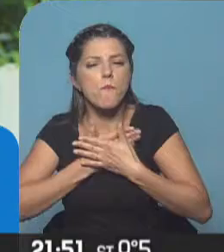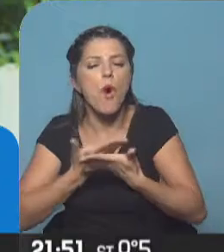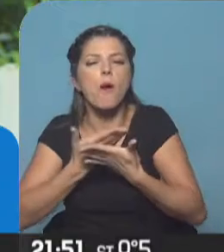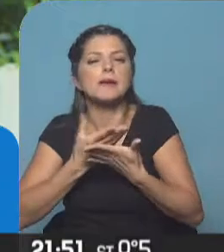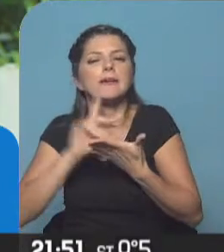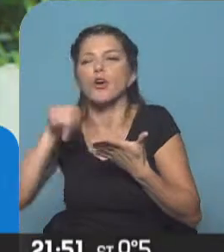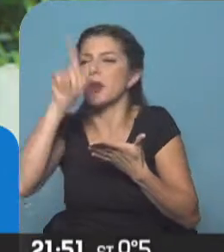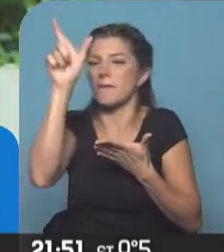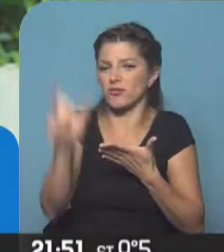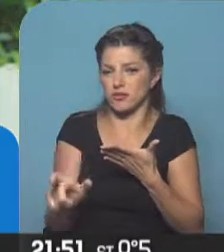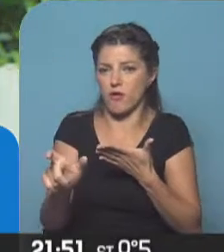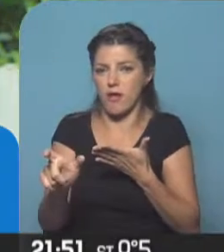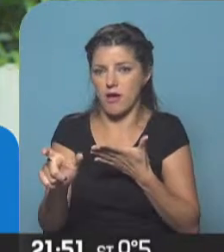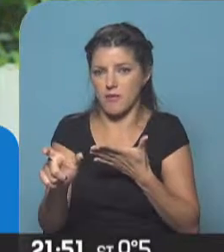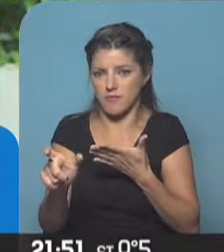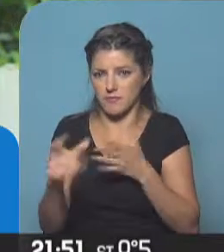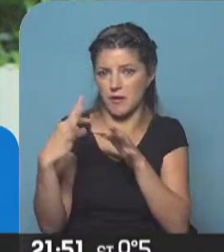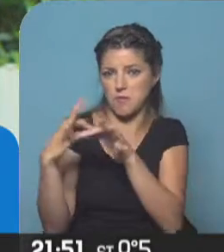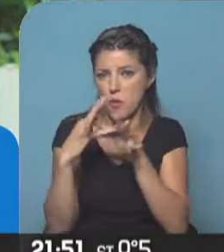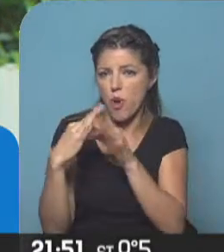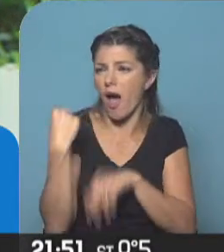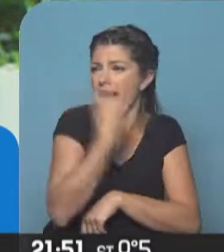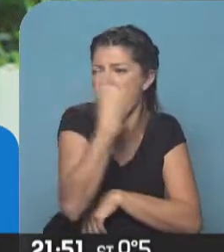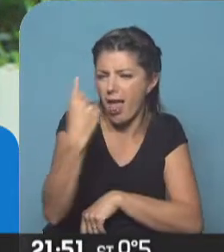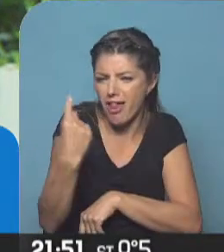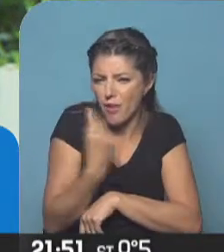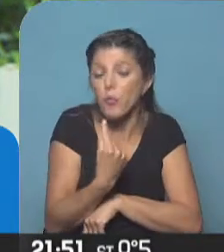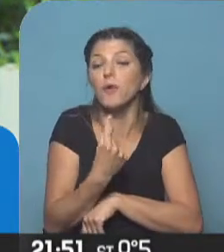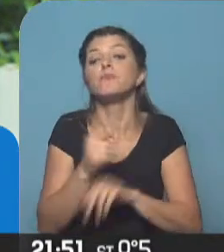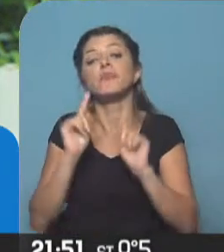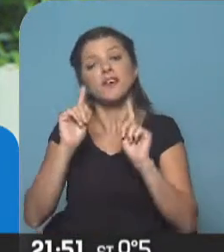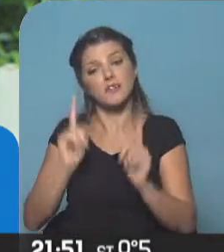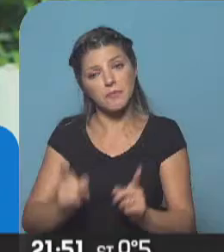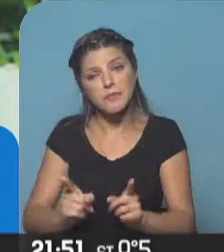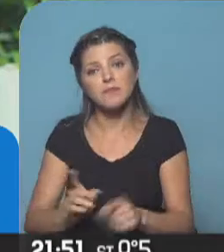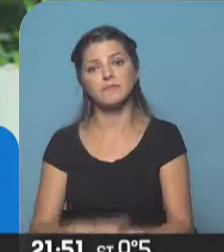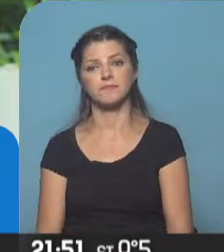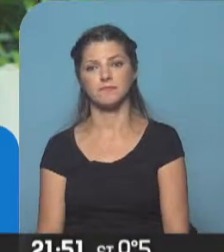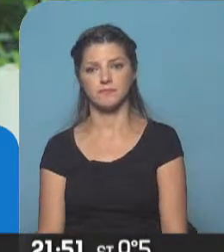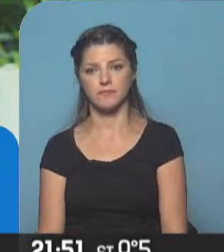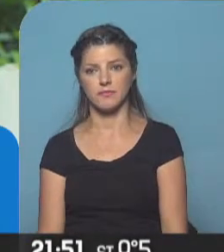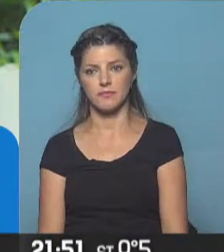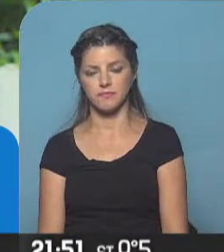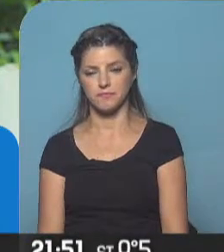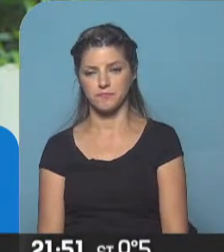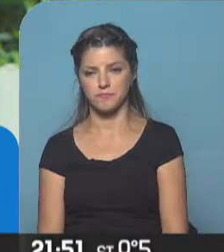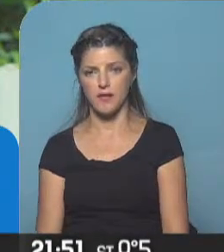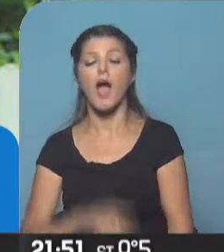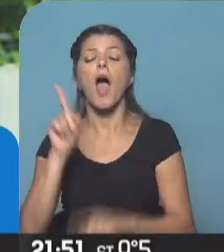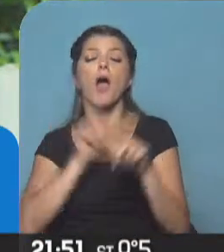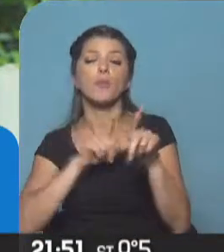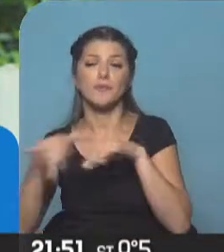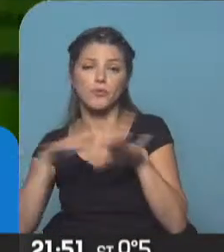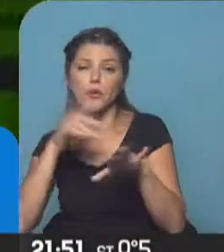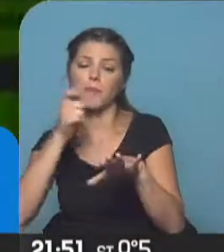prójimo tiene mucho que ver en la vida de cada individuo y donde todavía me duele y lastima las cosas que suceden,